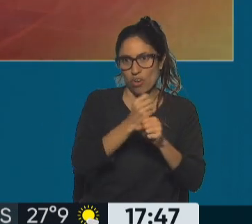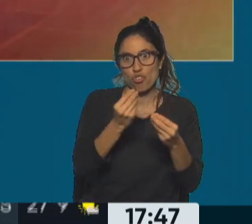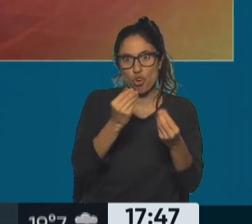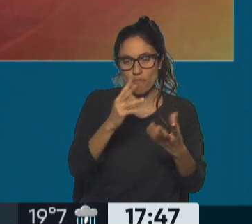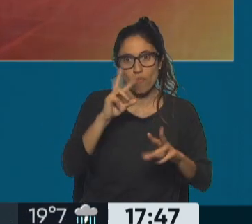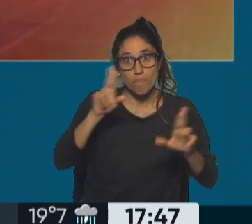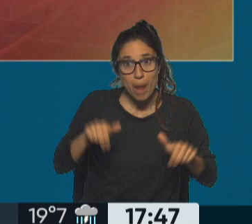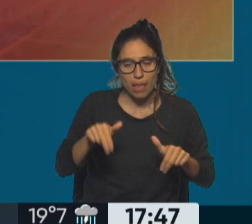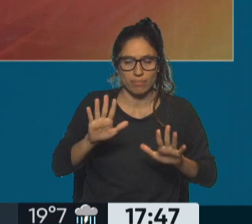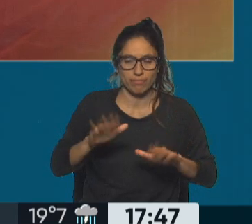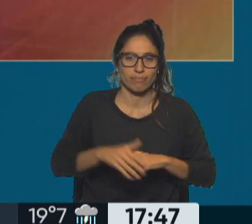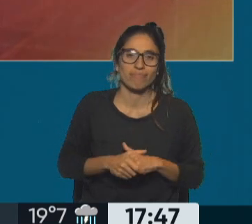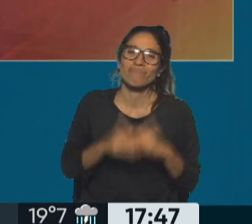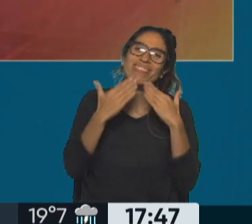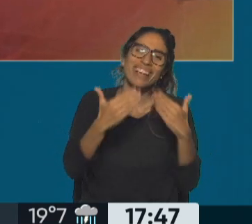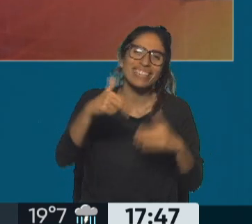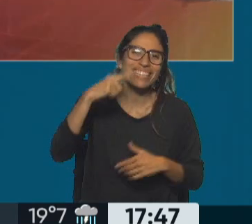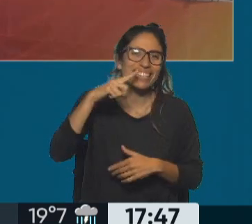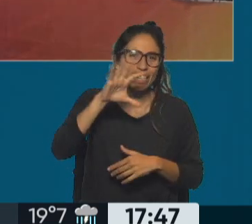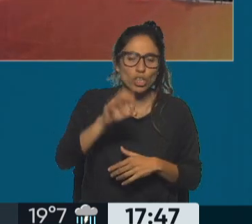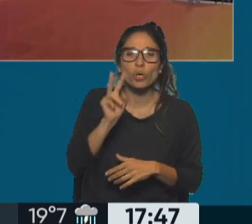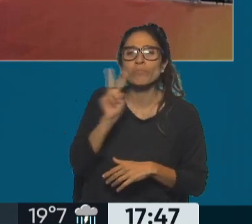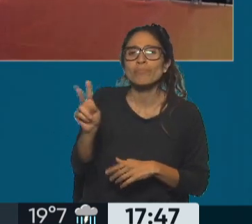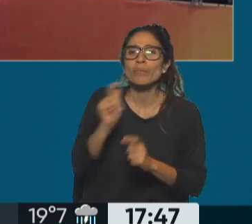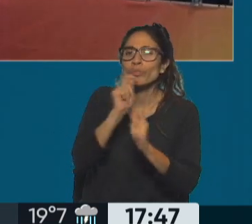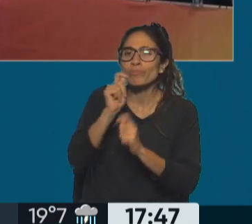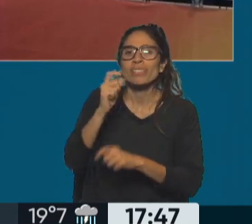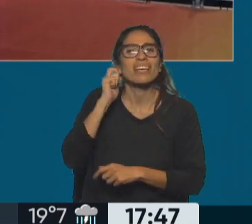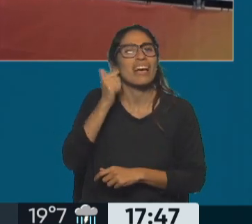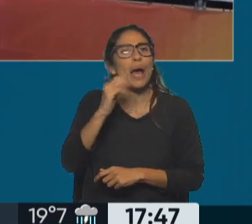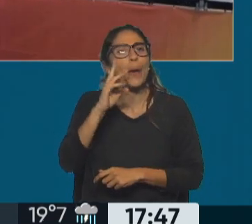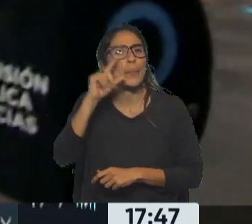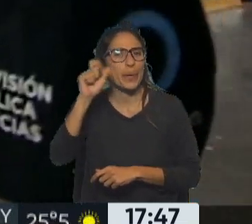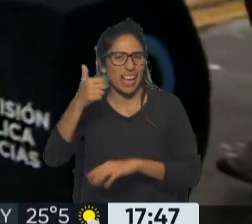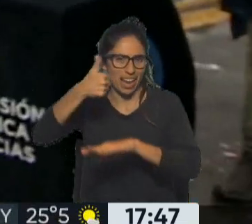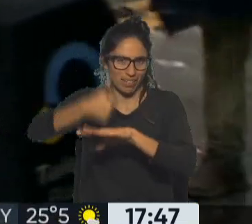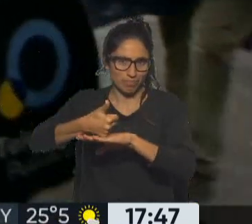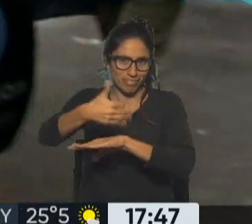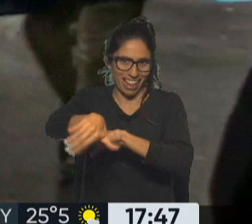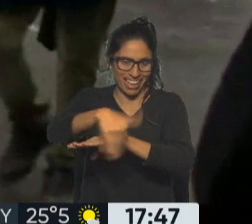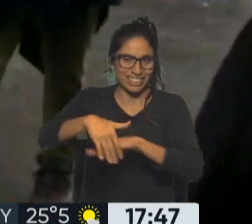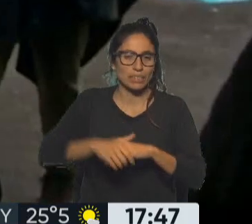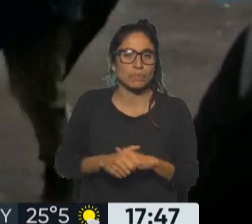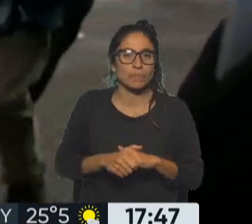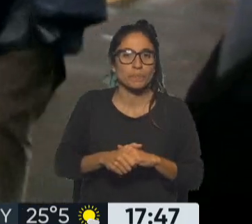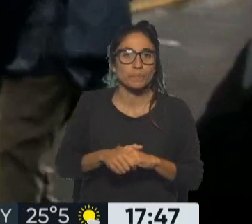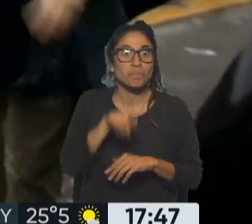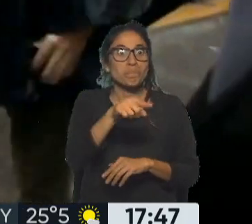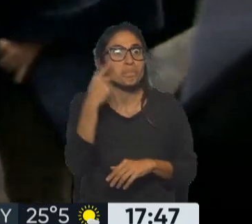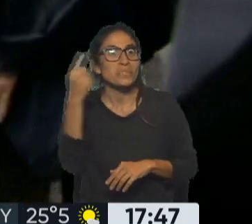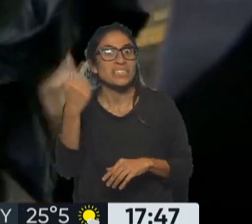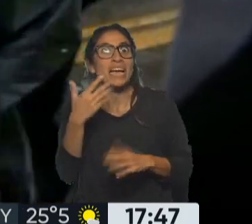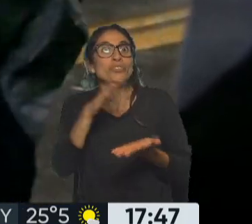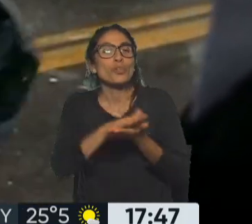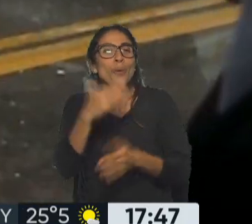testimonios de la gente. Horacio, en la calle, Gabriel Camada, nuestro compañero, está cubriendo. ¿Qué te pareció el discurso de Cristina? Excelente, la verdad